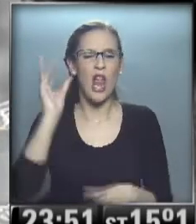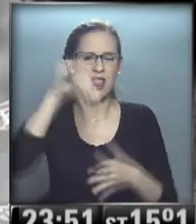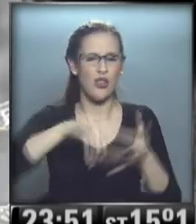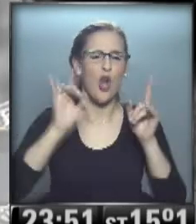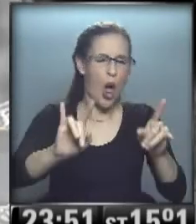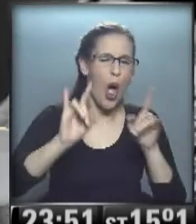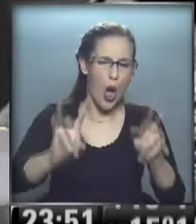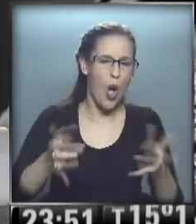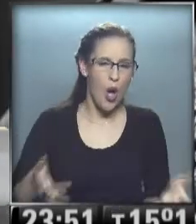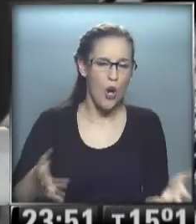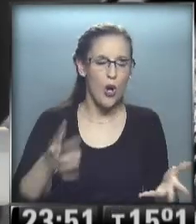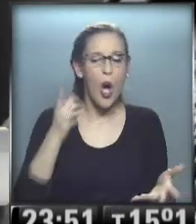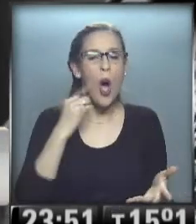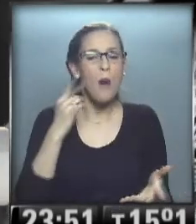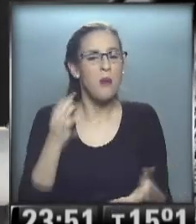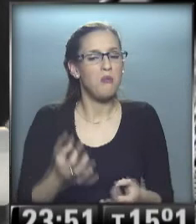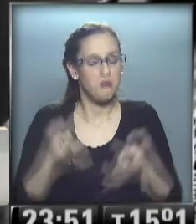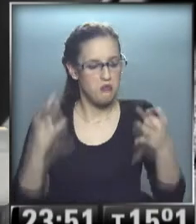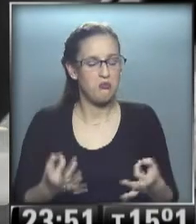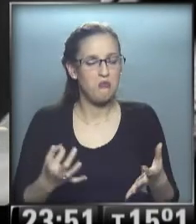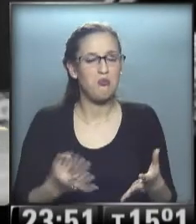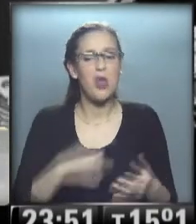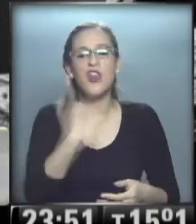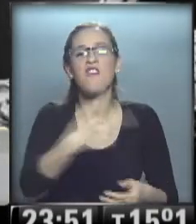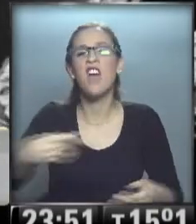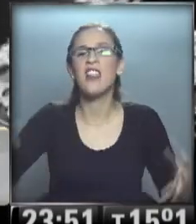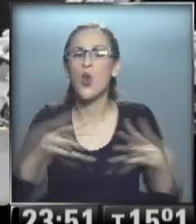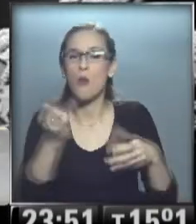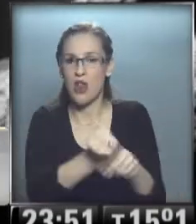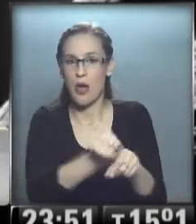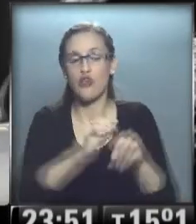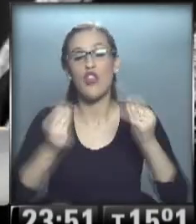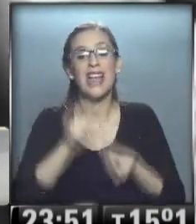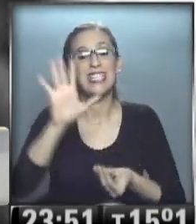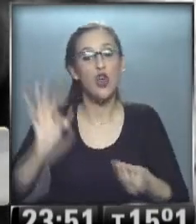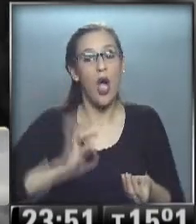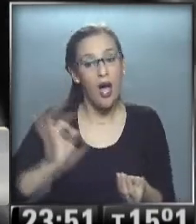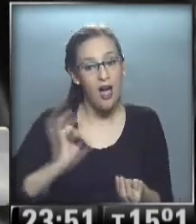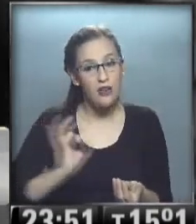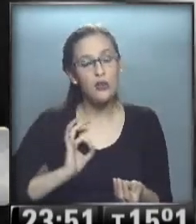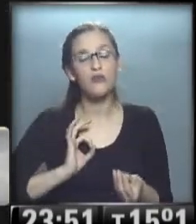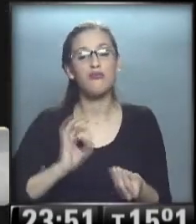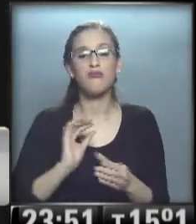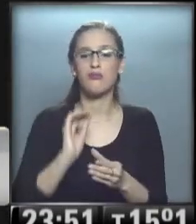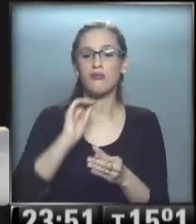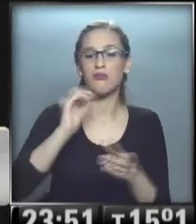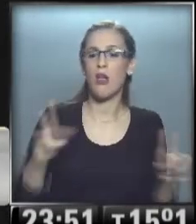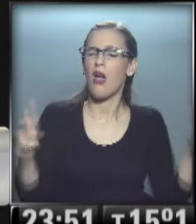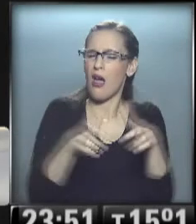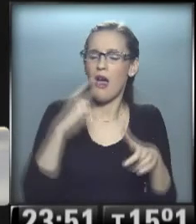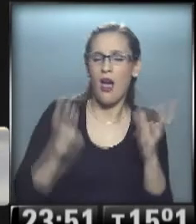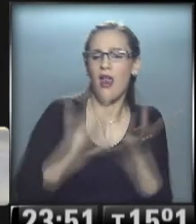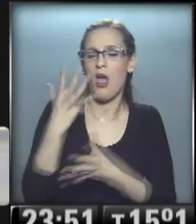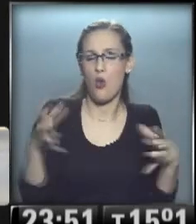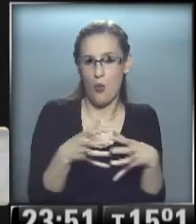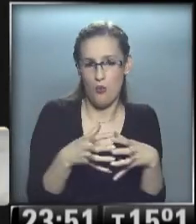nacional, bajista de Don Cornelio de la Zona, bajista de Los Visitantes. Ya hace unos 4 o 5 años se reunieron en esto que hoy es Acorazado Potemkin y